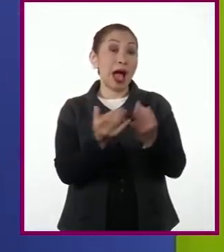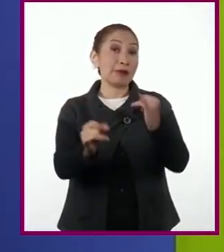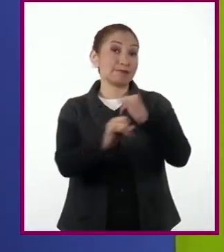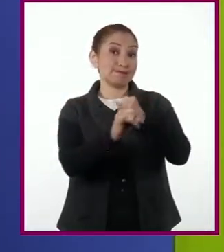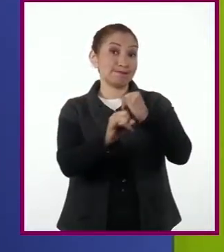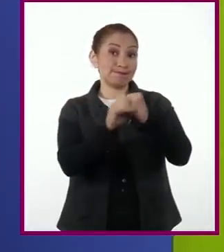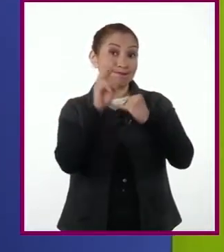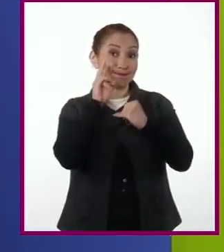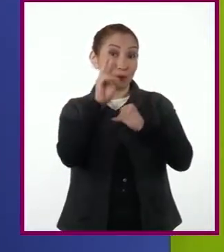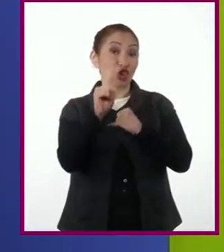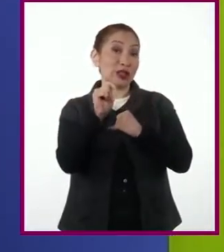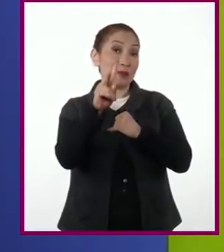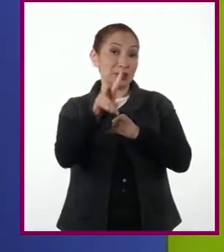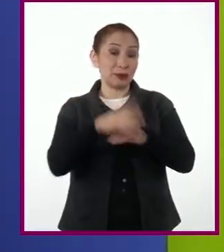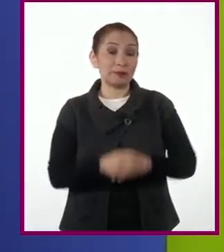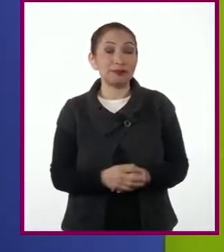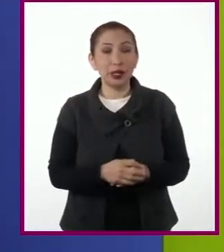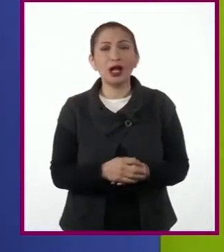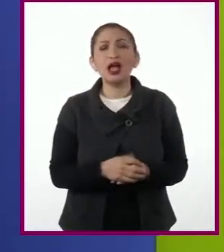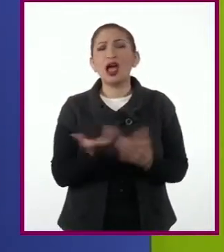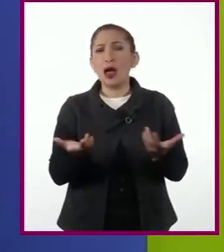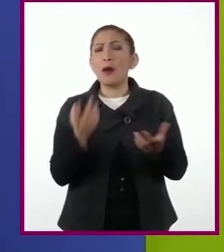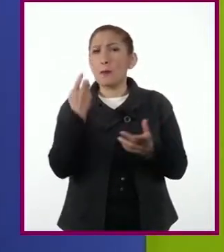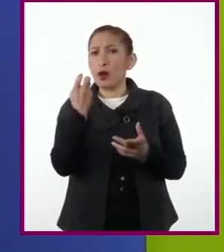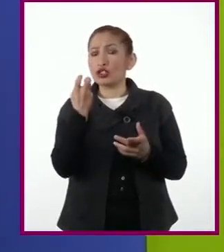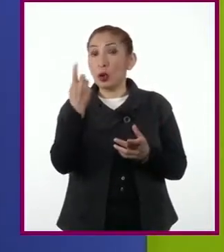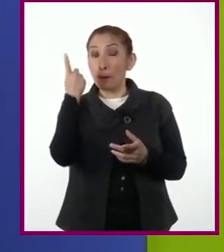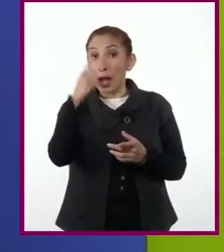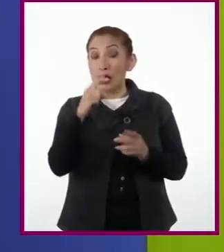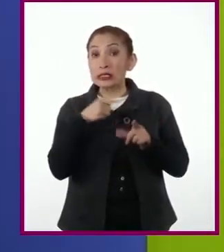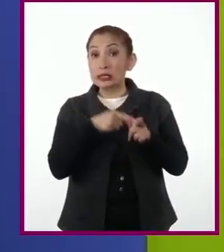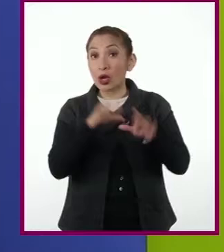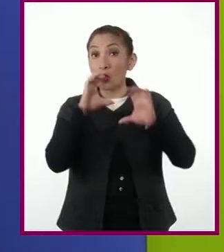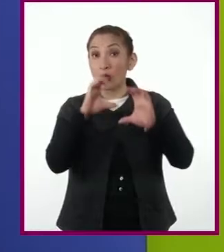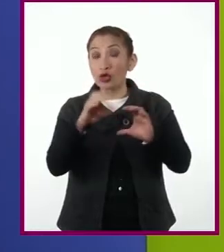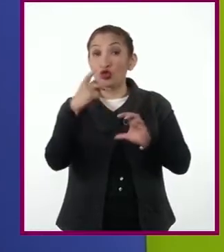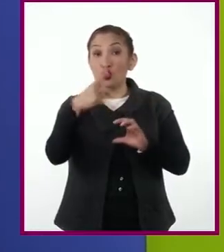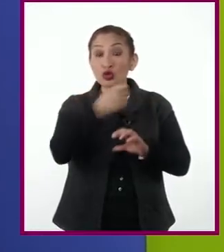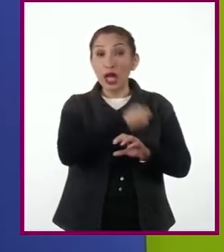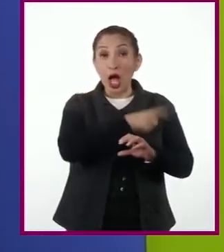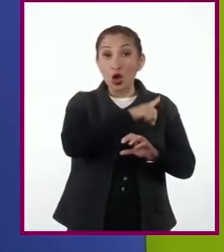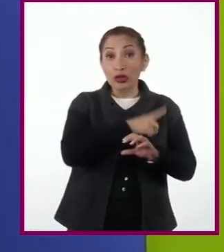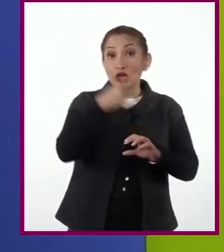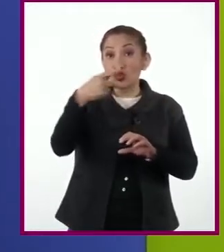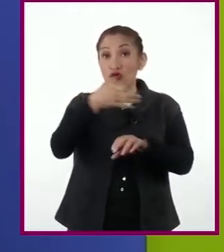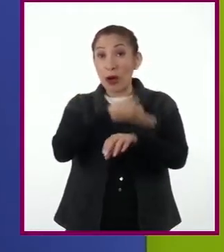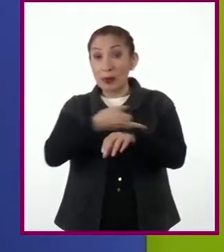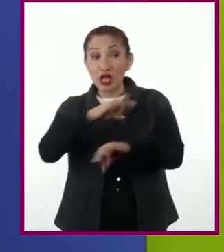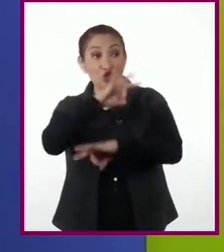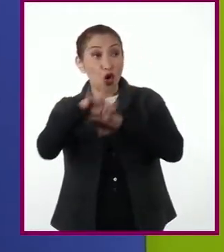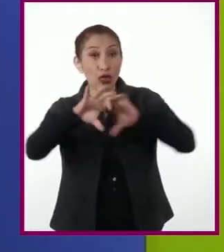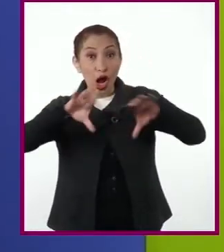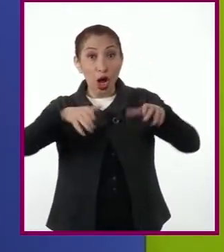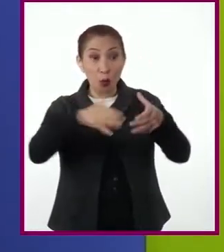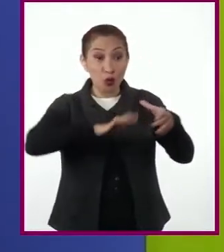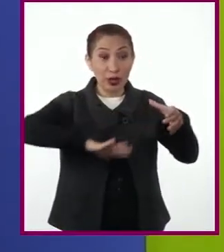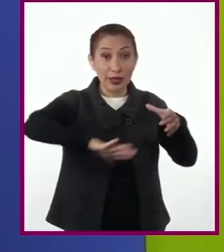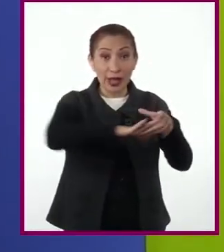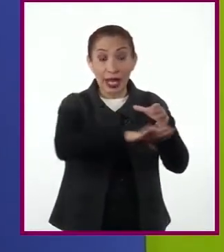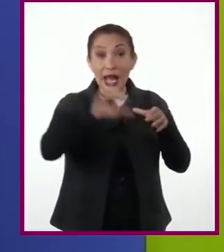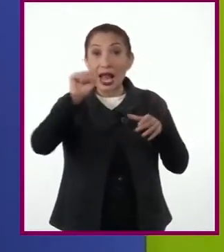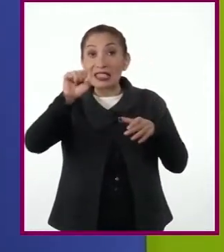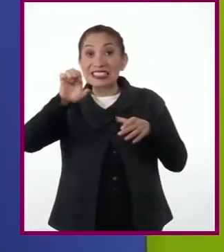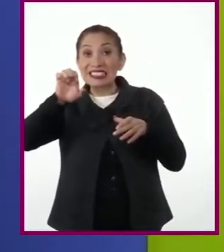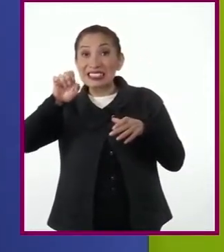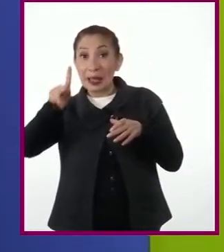distancia. Cabe mencionar que para seguir cuidando de su salud, la de su familia y la de toda la comunidad educativa, la Secretaría